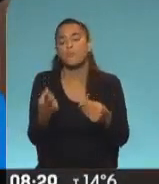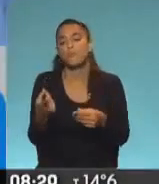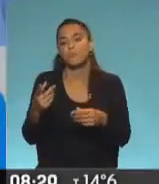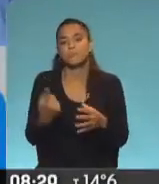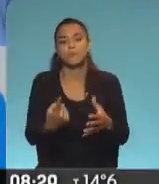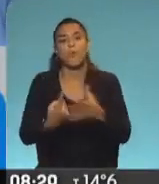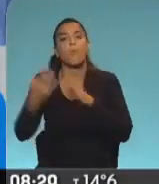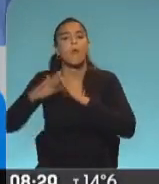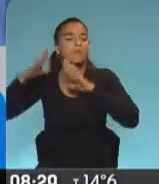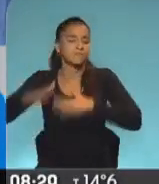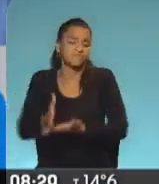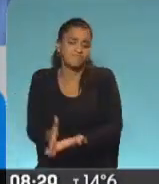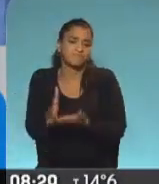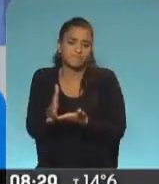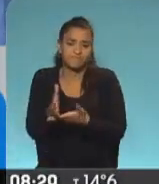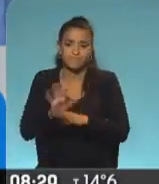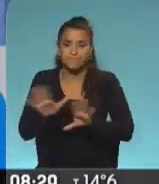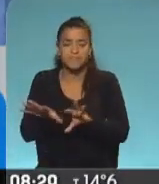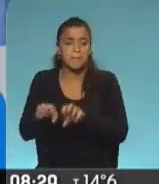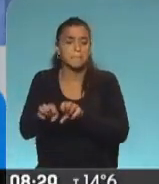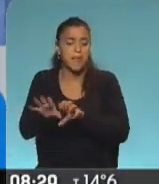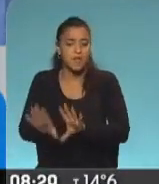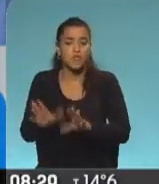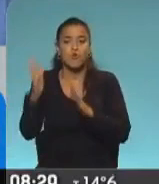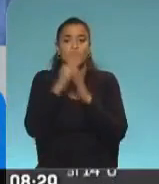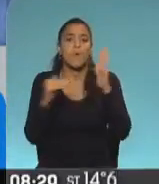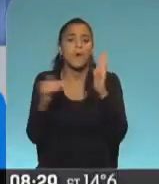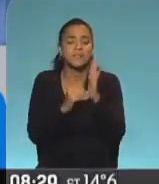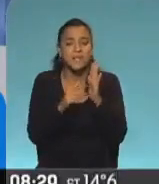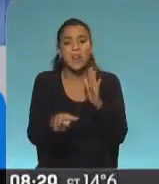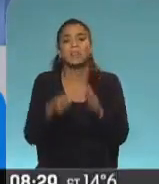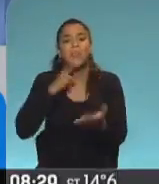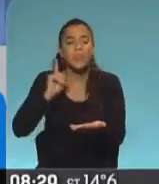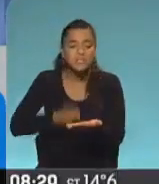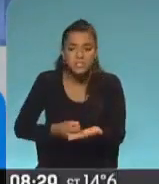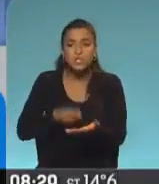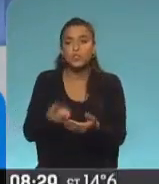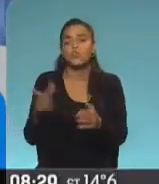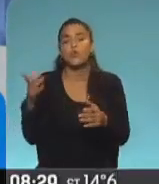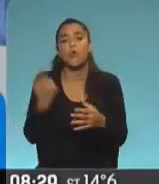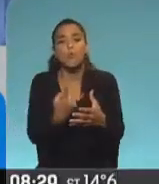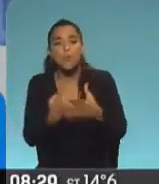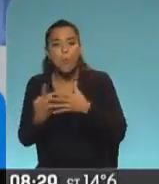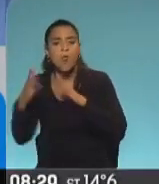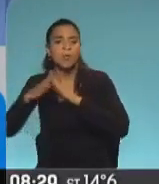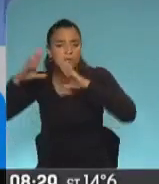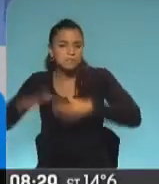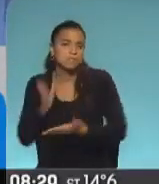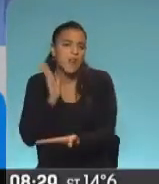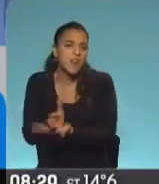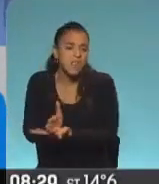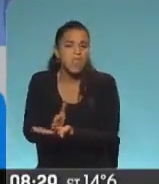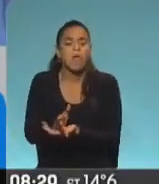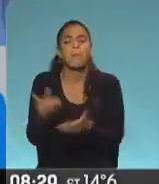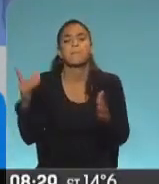cuarentena estricta. Desde el comienzo, Nueva Zelanda decidió establecer una cuarentena muy rígida, muy estricta, en un